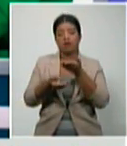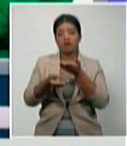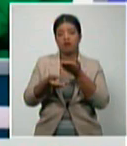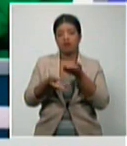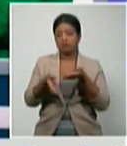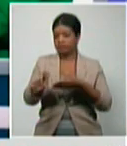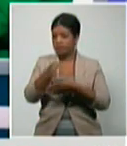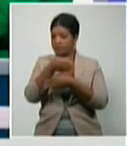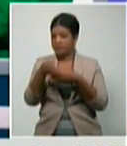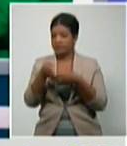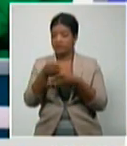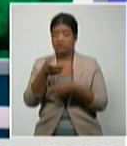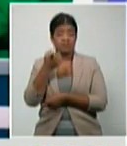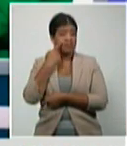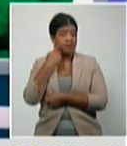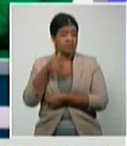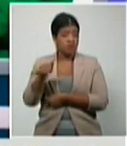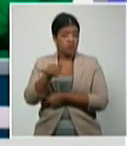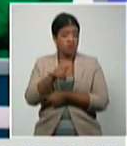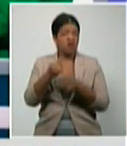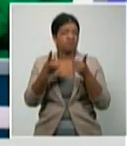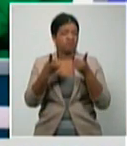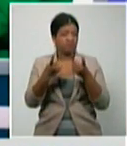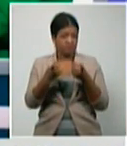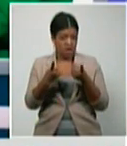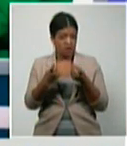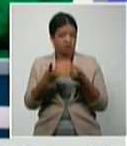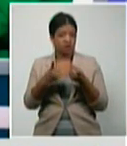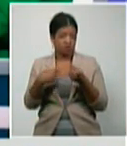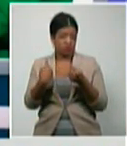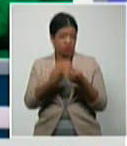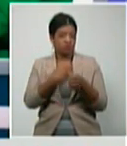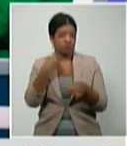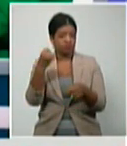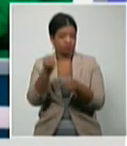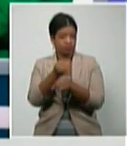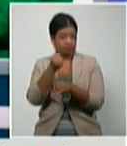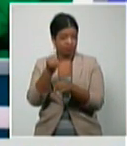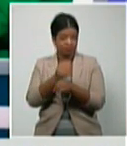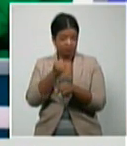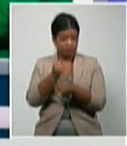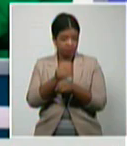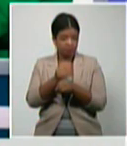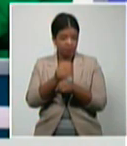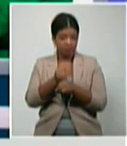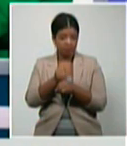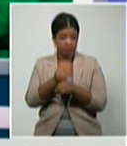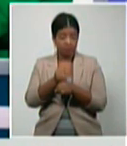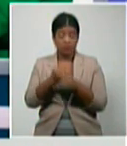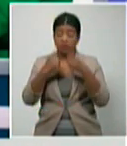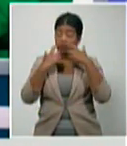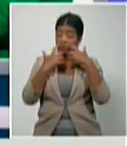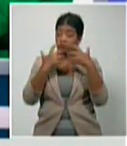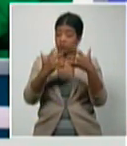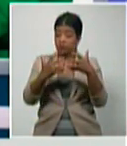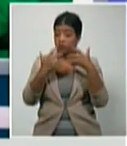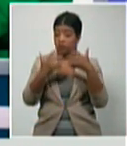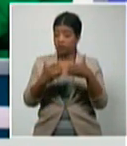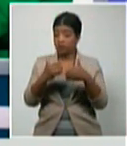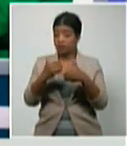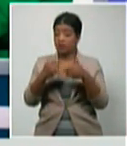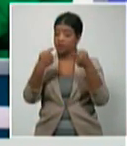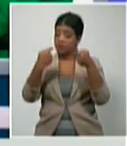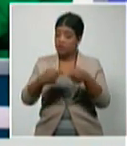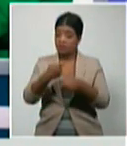se ha visto lo que nos falta, donde es decisiva la participación